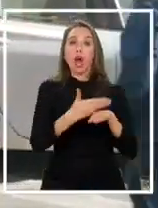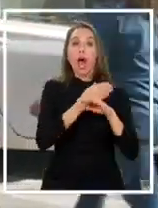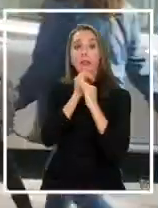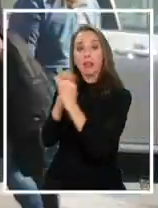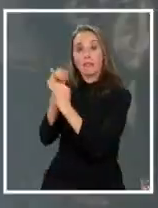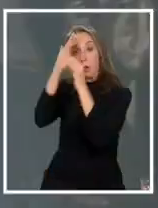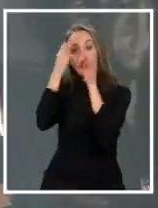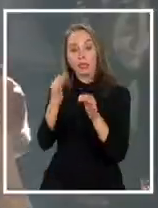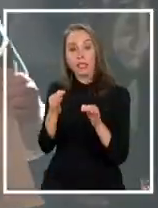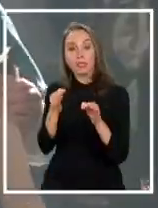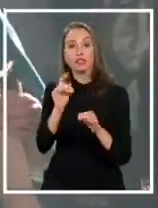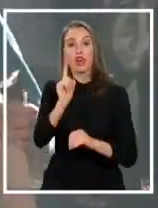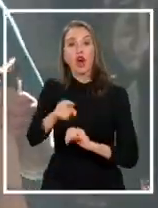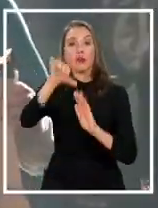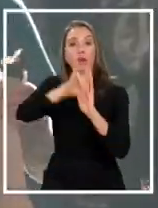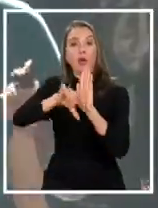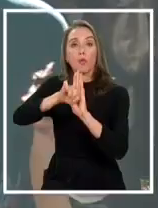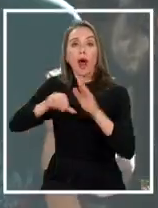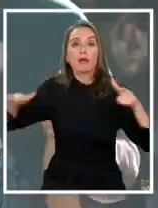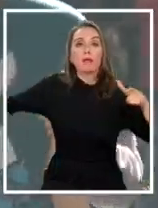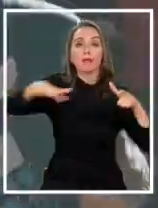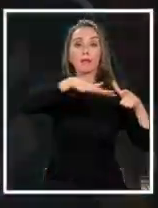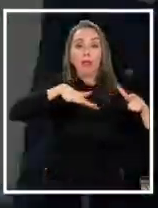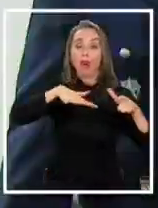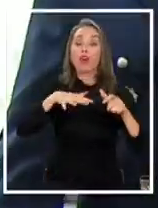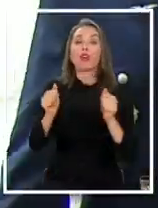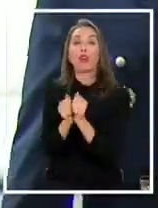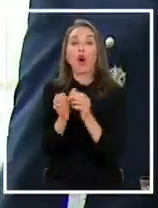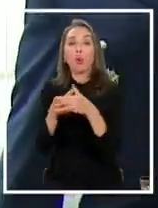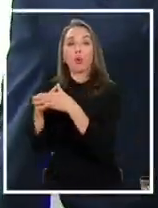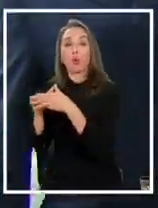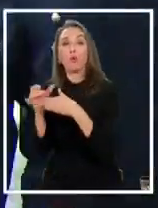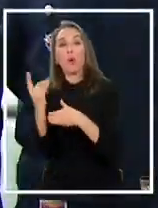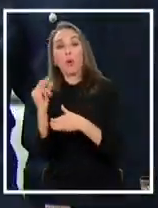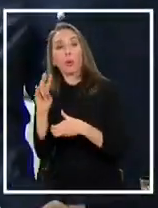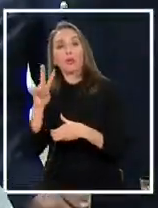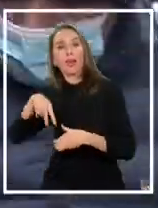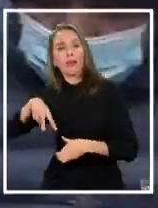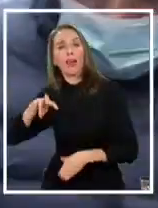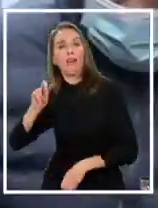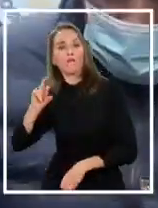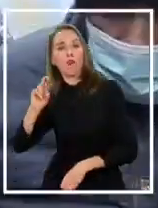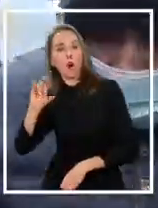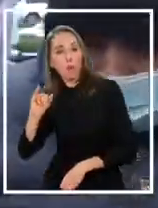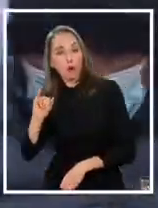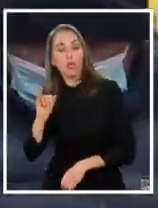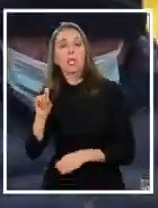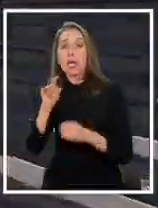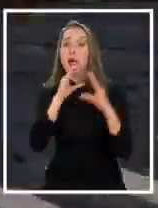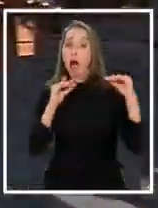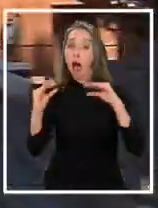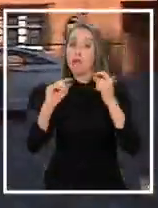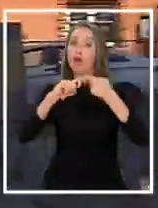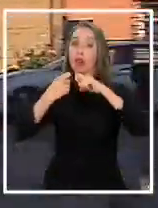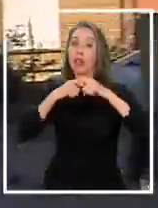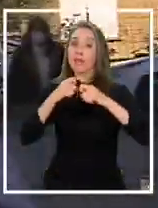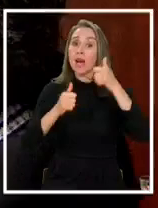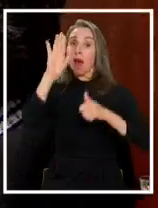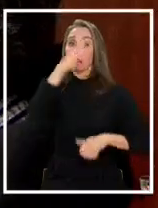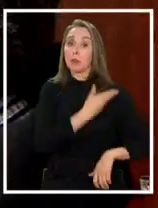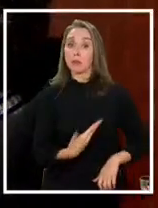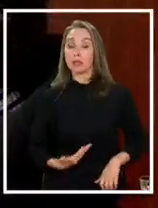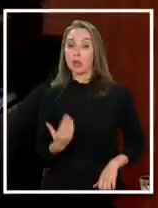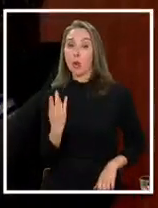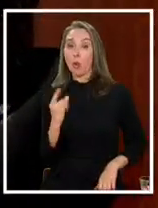antes la decisión de la cuarentena con los partidos oficialistas. El debate también se tomó la agenda presidencial del sector, donde el candidato de